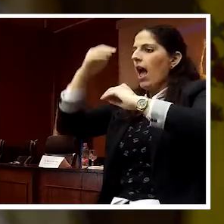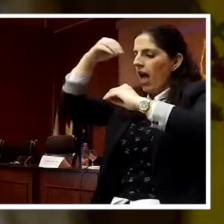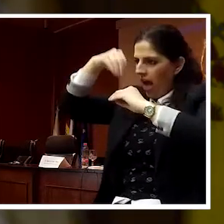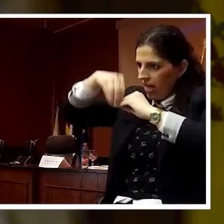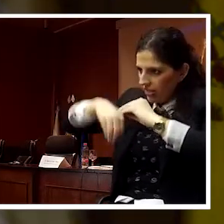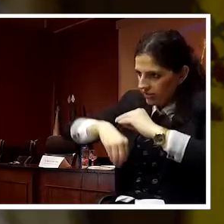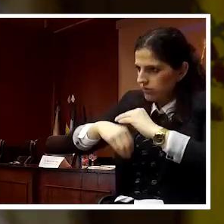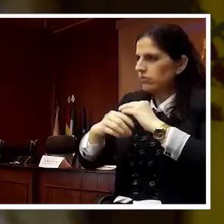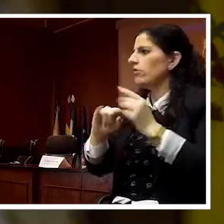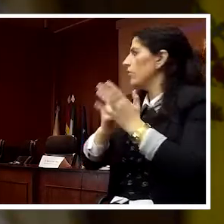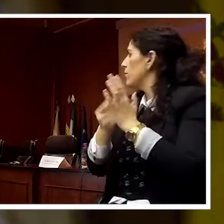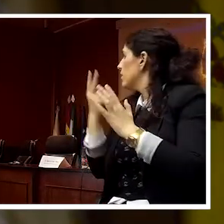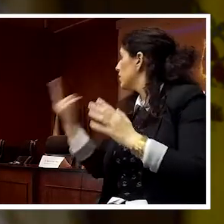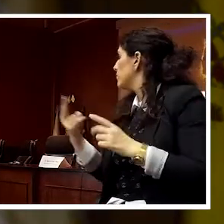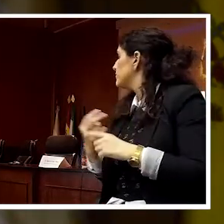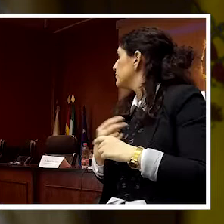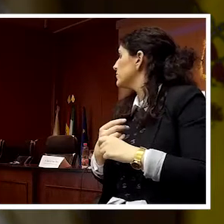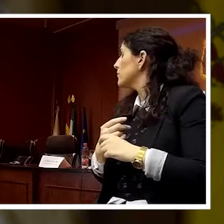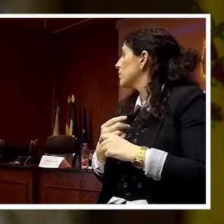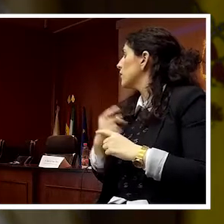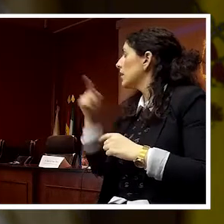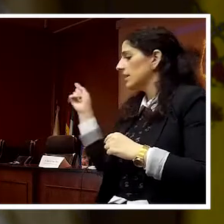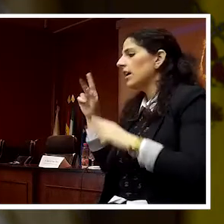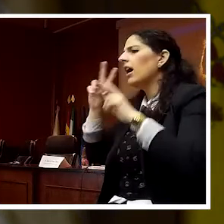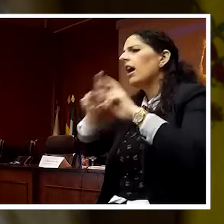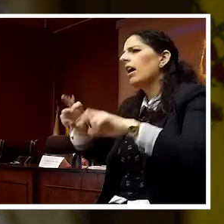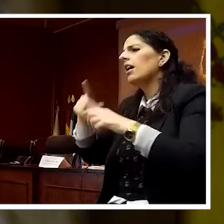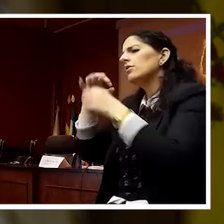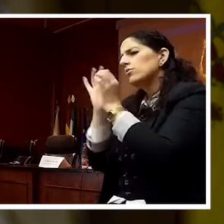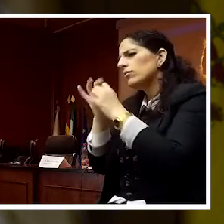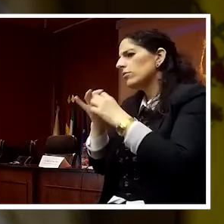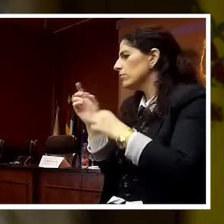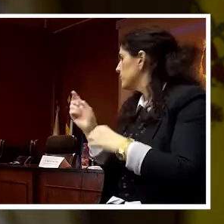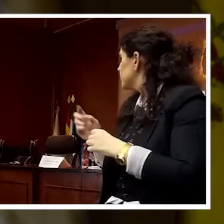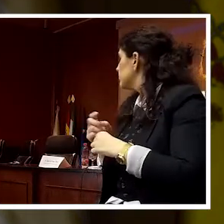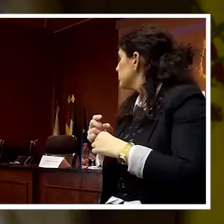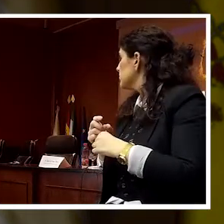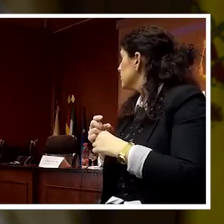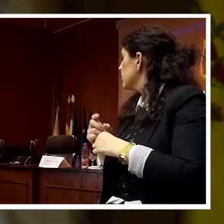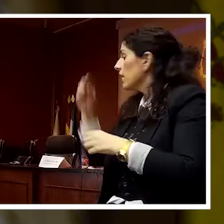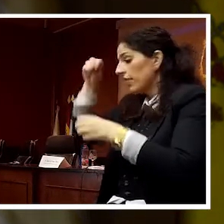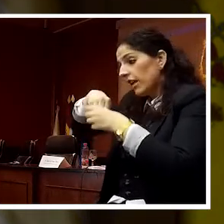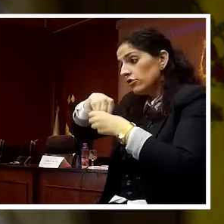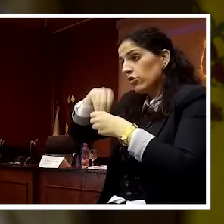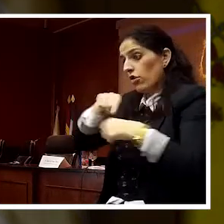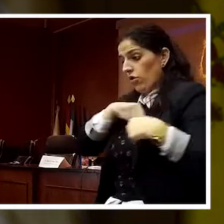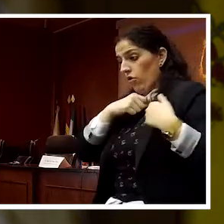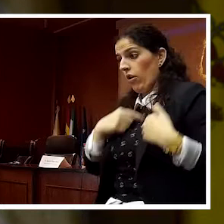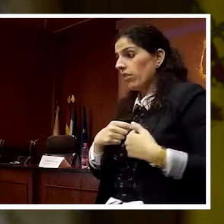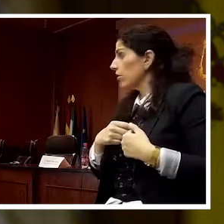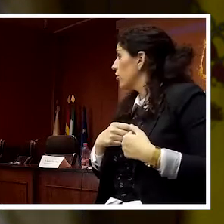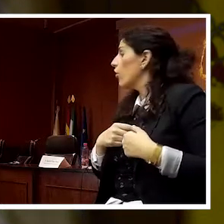Bueno, este es un caso de estudio intraluminal por el interior de la